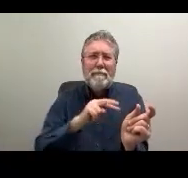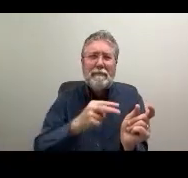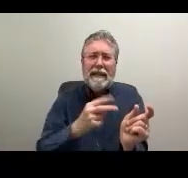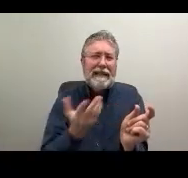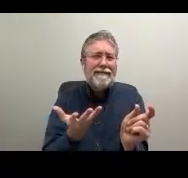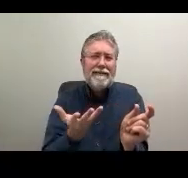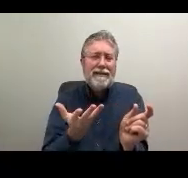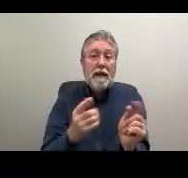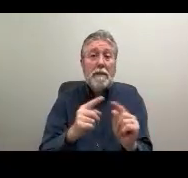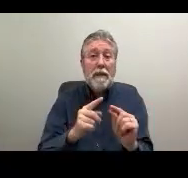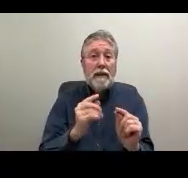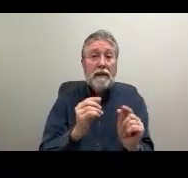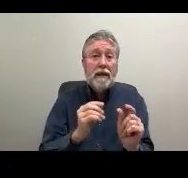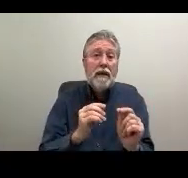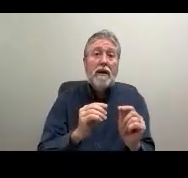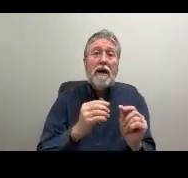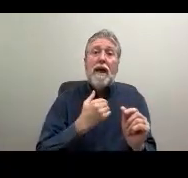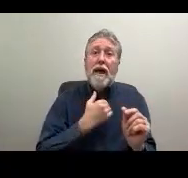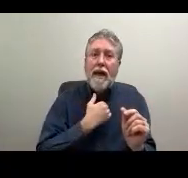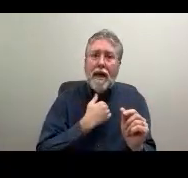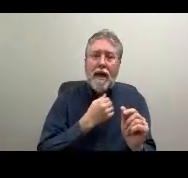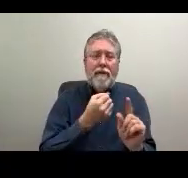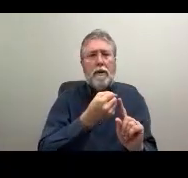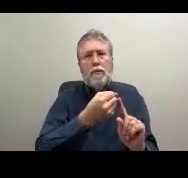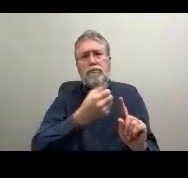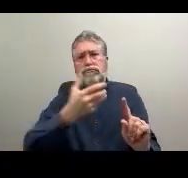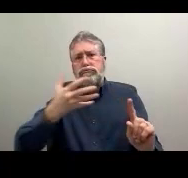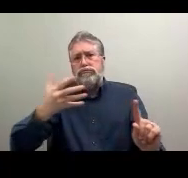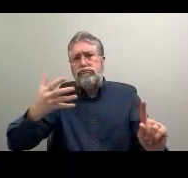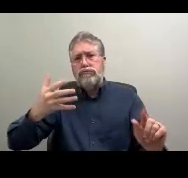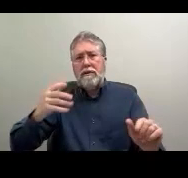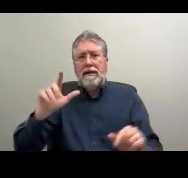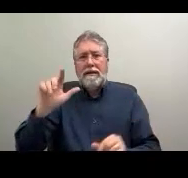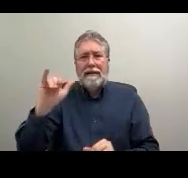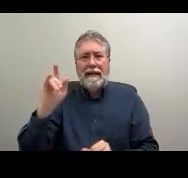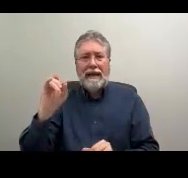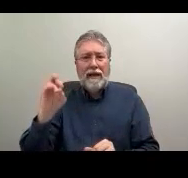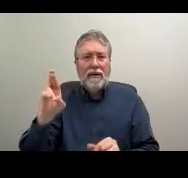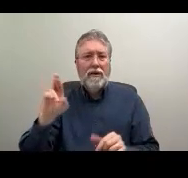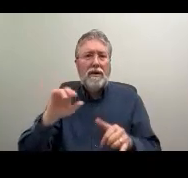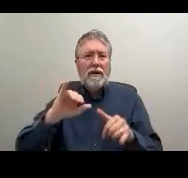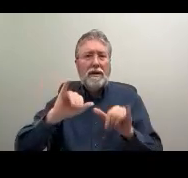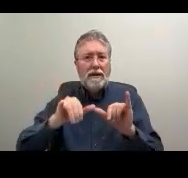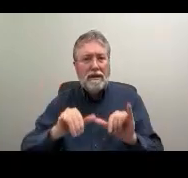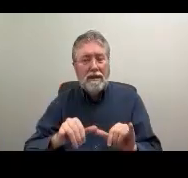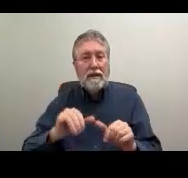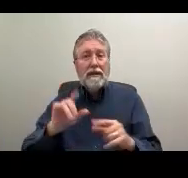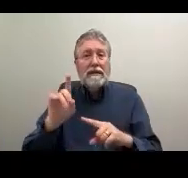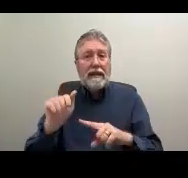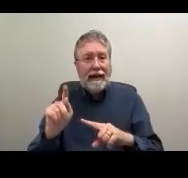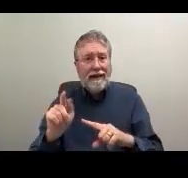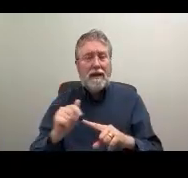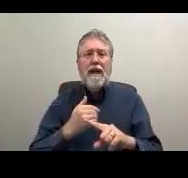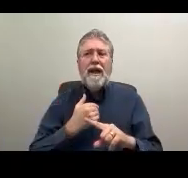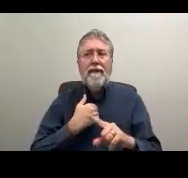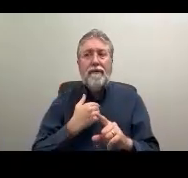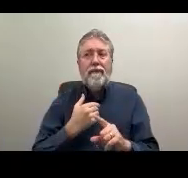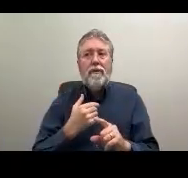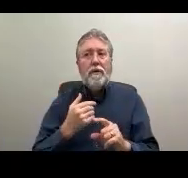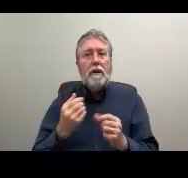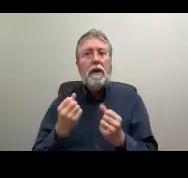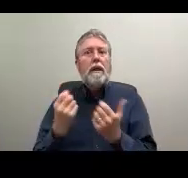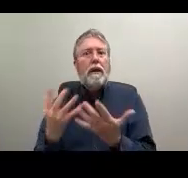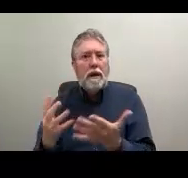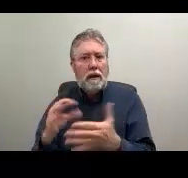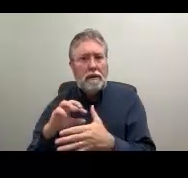Pero cuando hay un montón de métricas que se derivan de eso, creo que existe un potencial con los datos de anomalías para analizarlos a lo largo